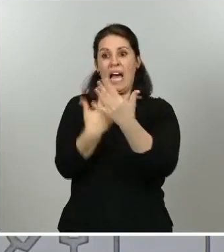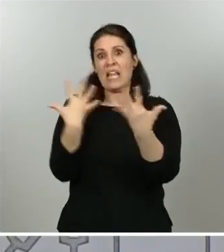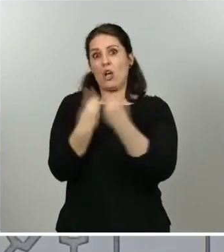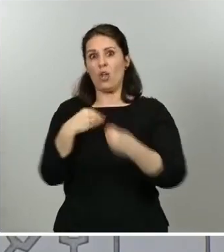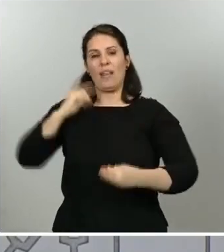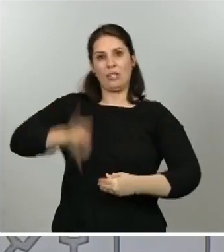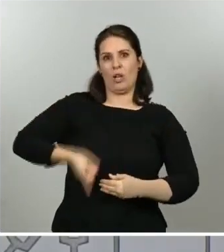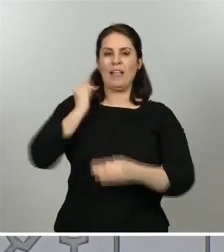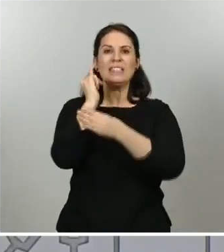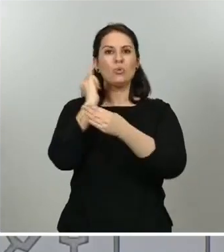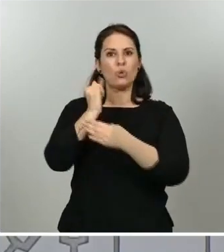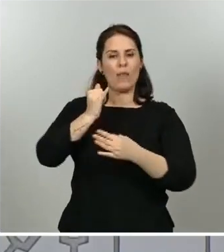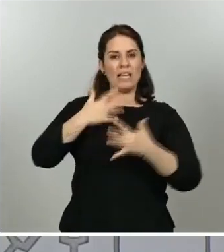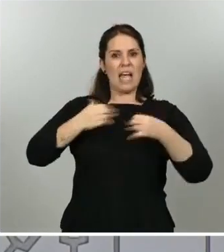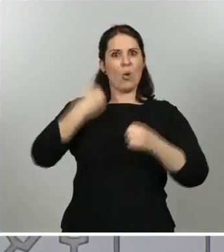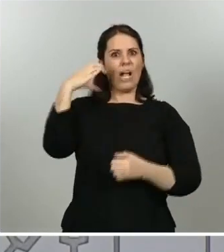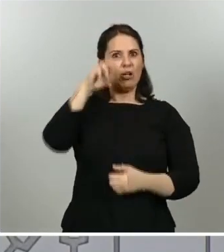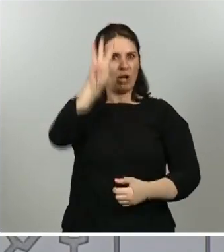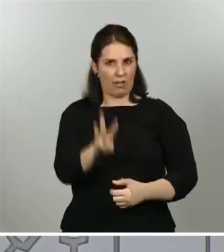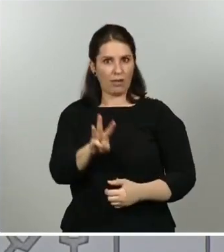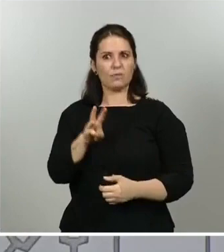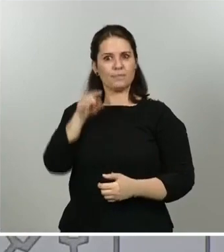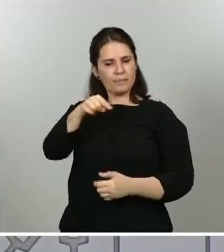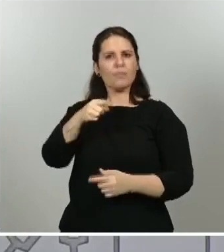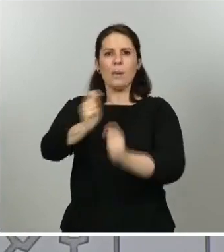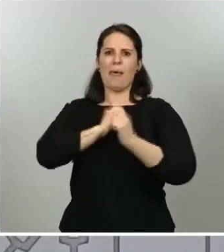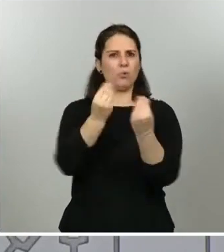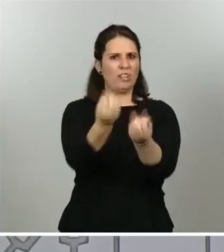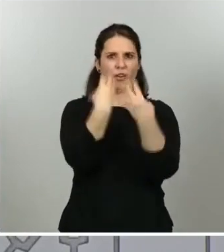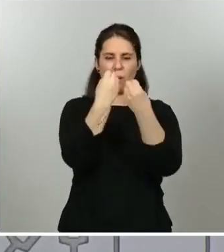Y yo creo que eso es todo. Si le parece bien, podemos pasar a las preguntas.